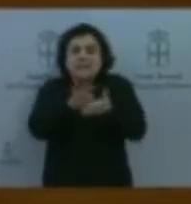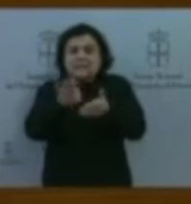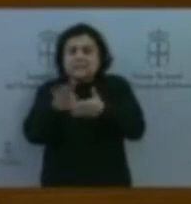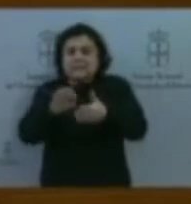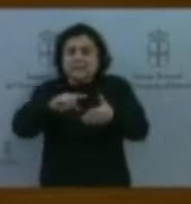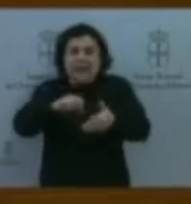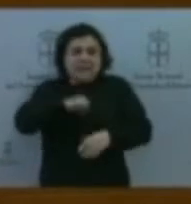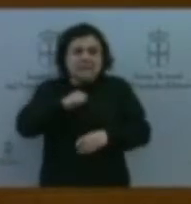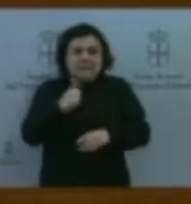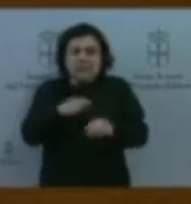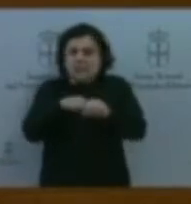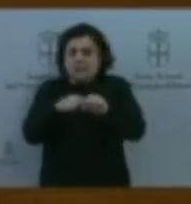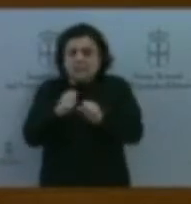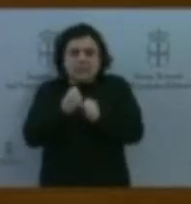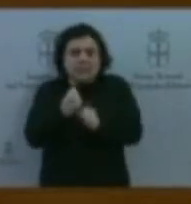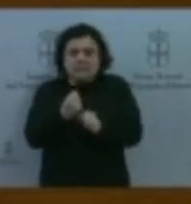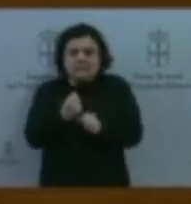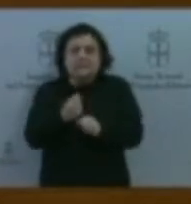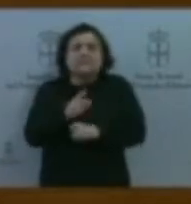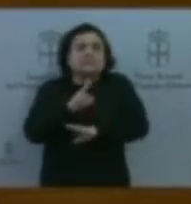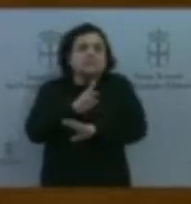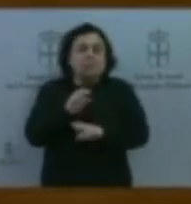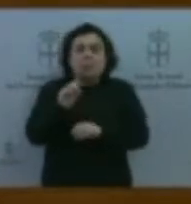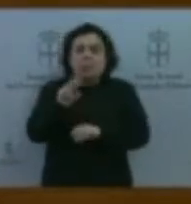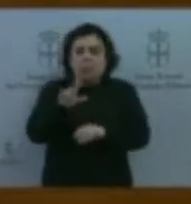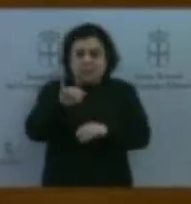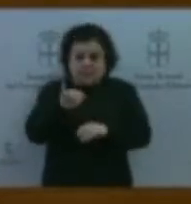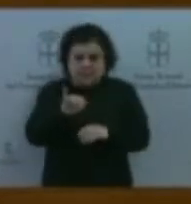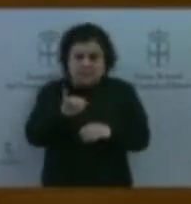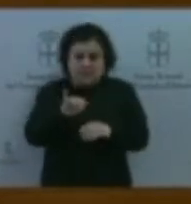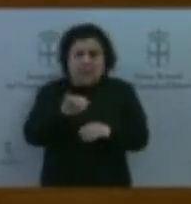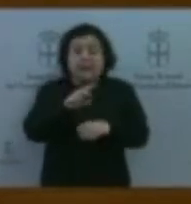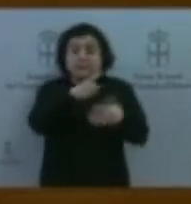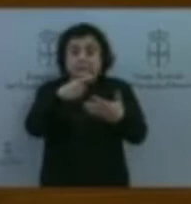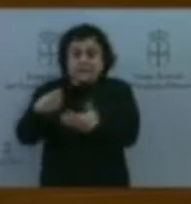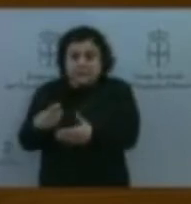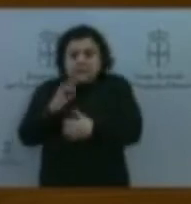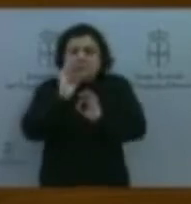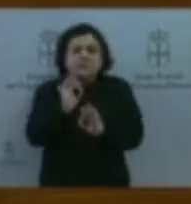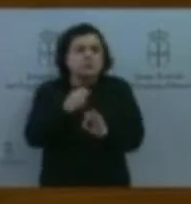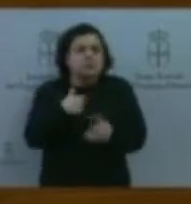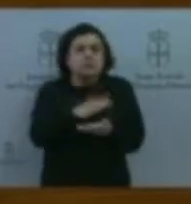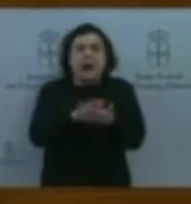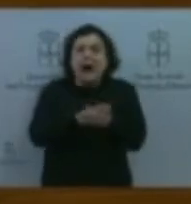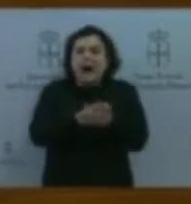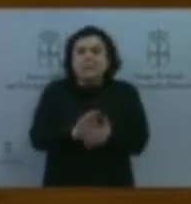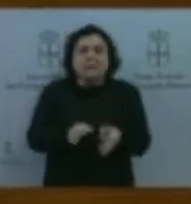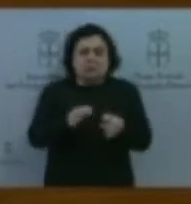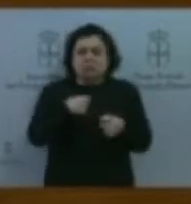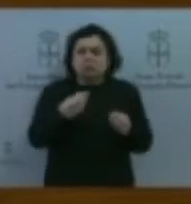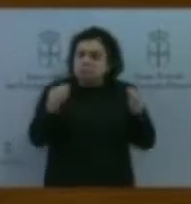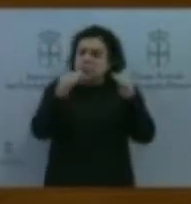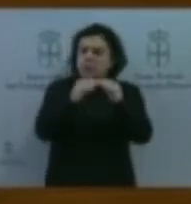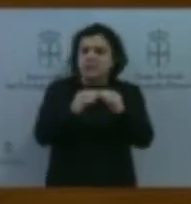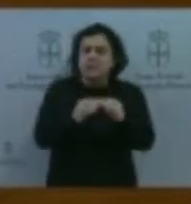12.263 plazas. Usted siempre habla, y lo compartimos, de que hay que hablar de política, de los grandes problemas de Asturias,